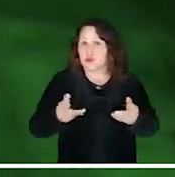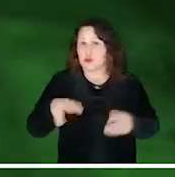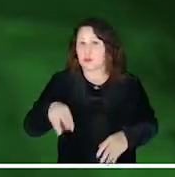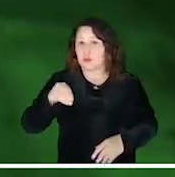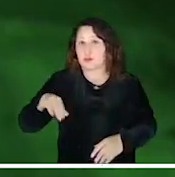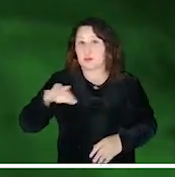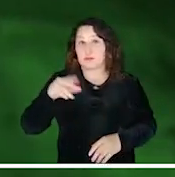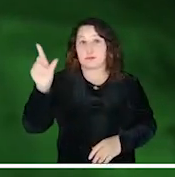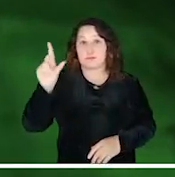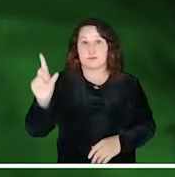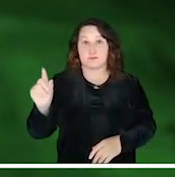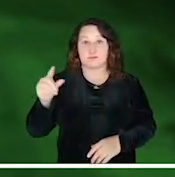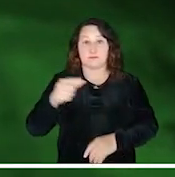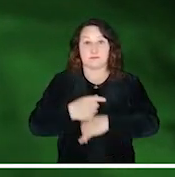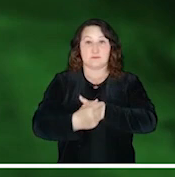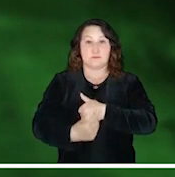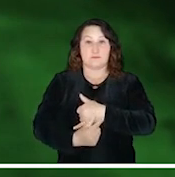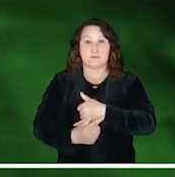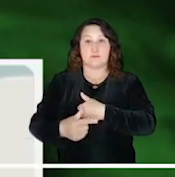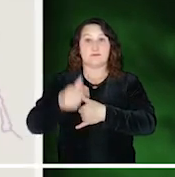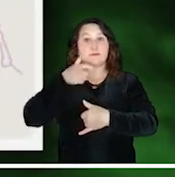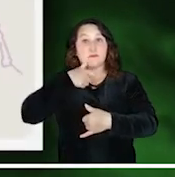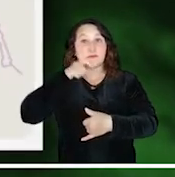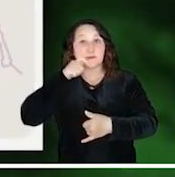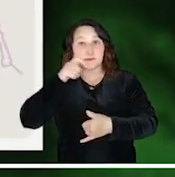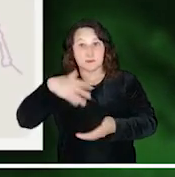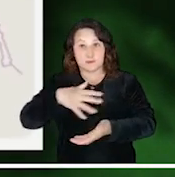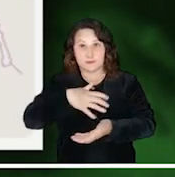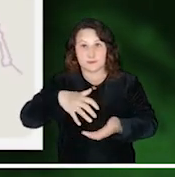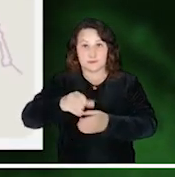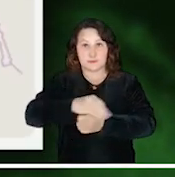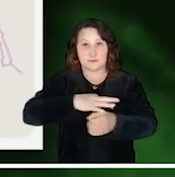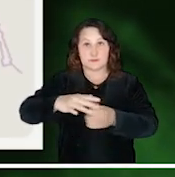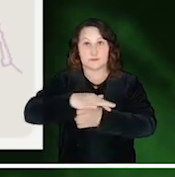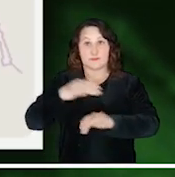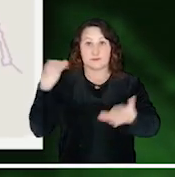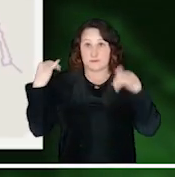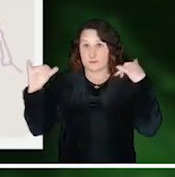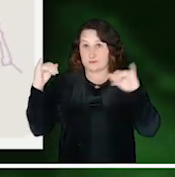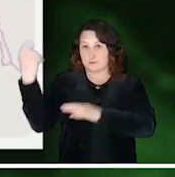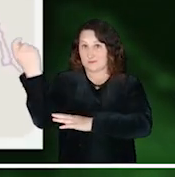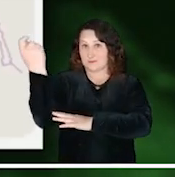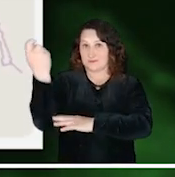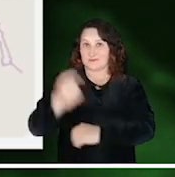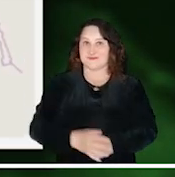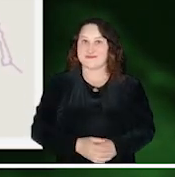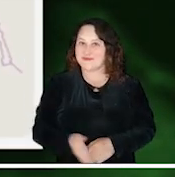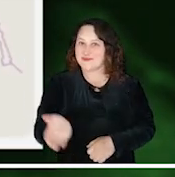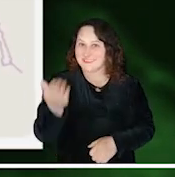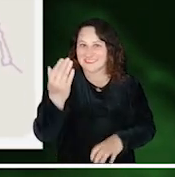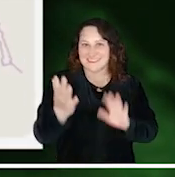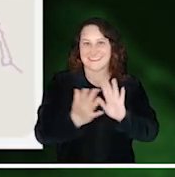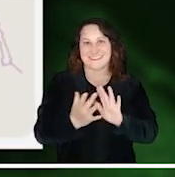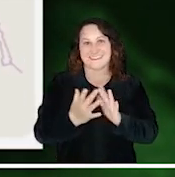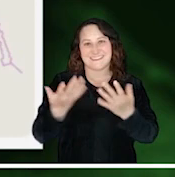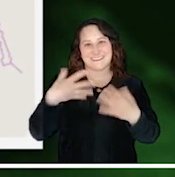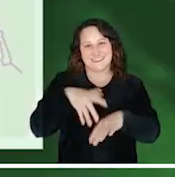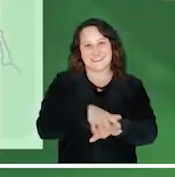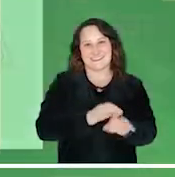por posibles deslizamientos en Magdalena, Cesar, el Pacífico, Caldas, Santander, Cundinamarca, Casanare y